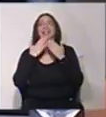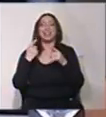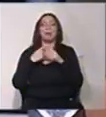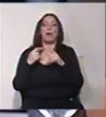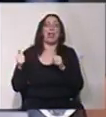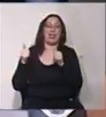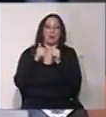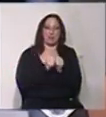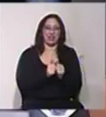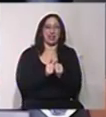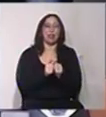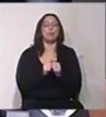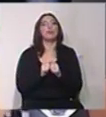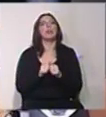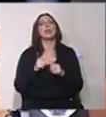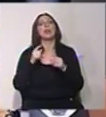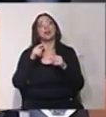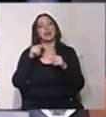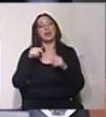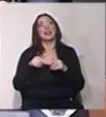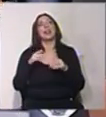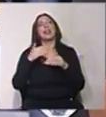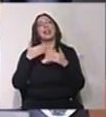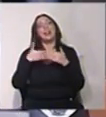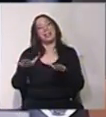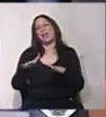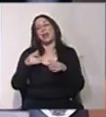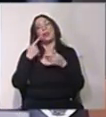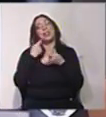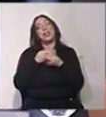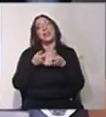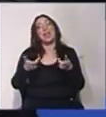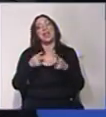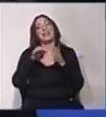acompañado. Obviamente, ustedes dejaron de brindar ese servicio